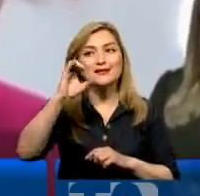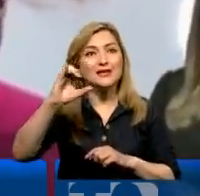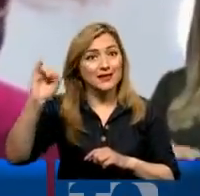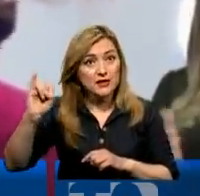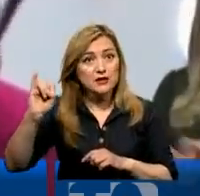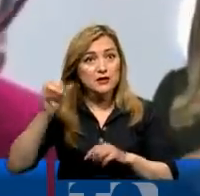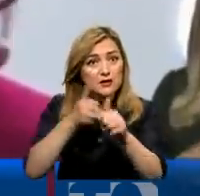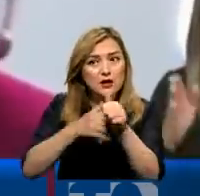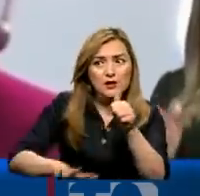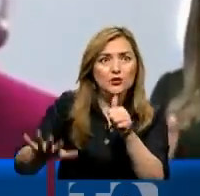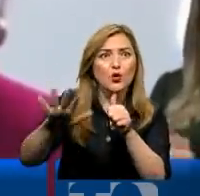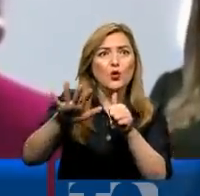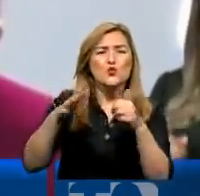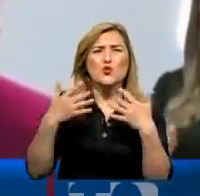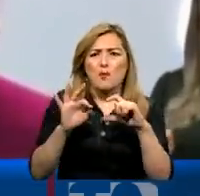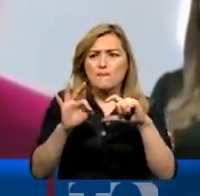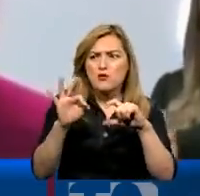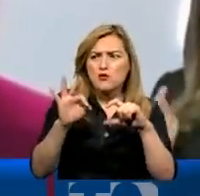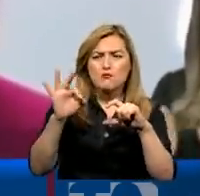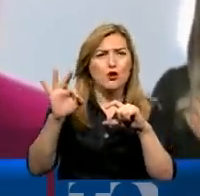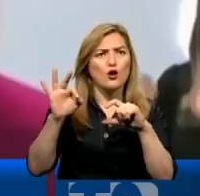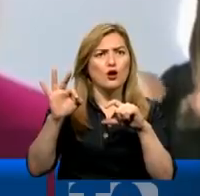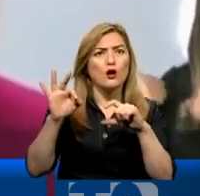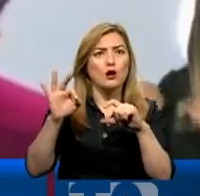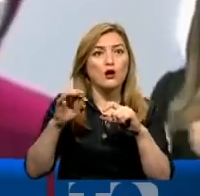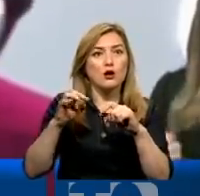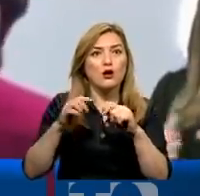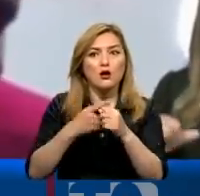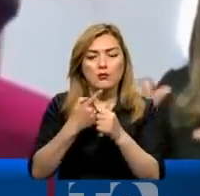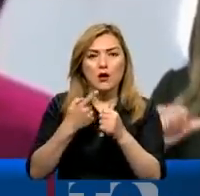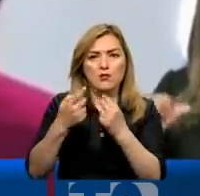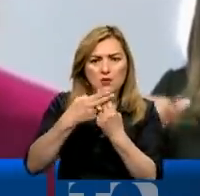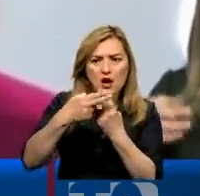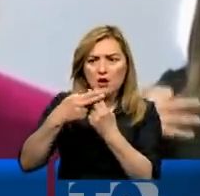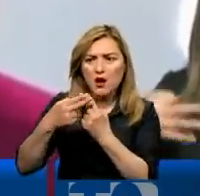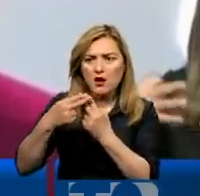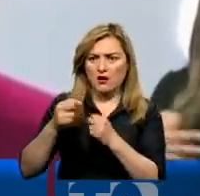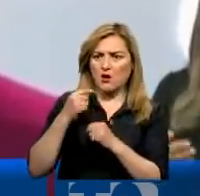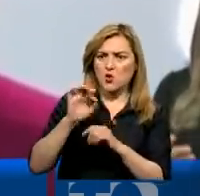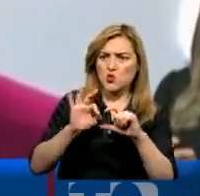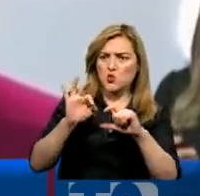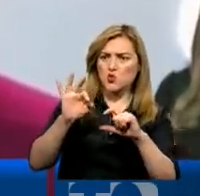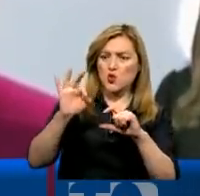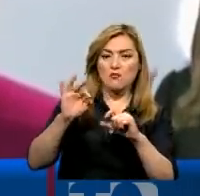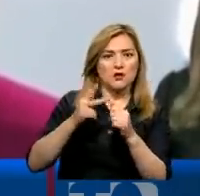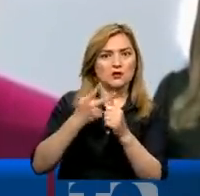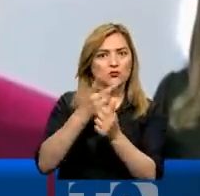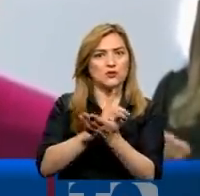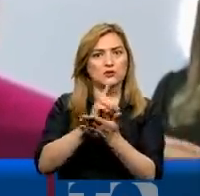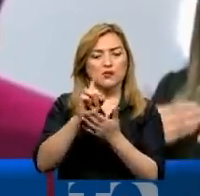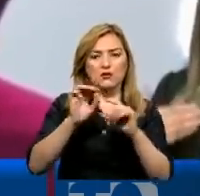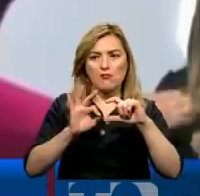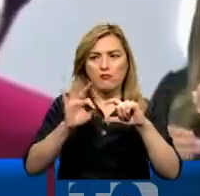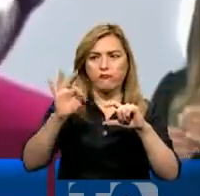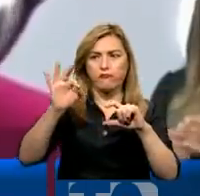habiendo experimentado en la primera semana un descenso, luego ha repuntado en la segunda semana y parecería